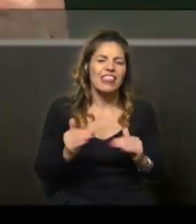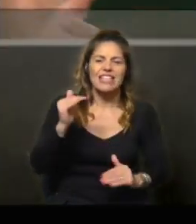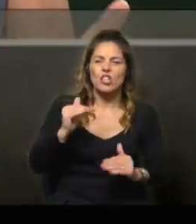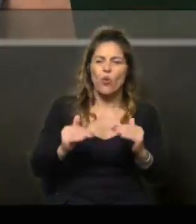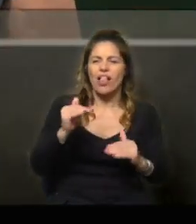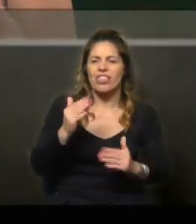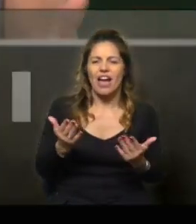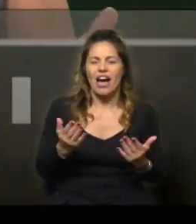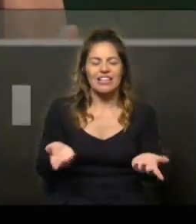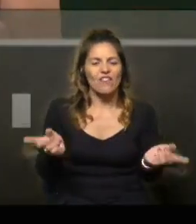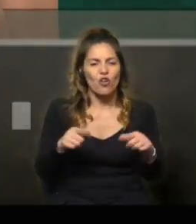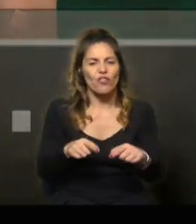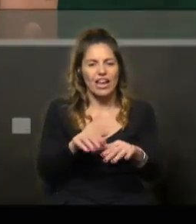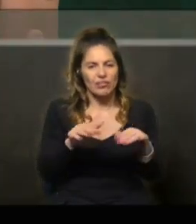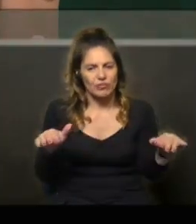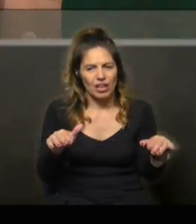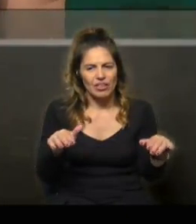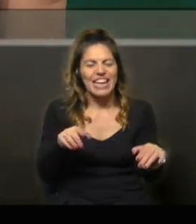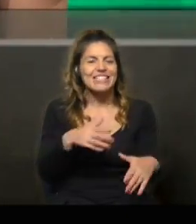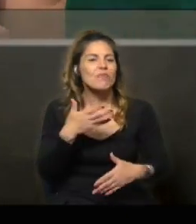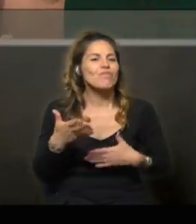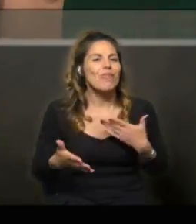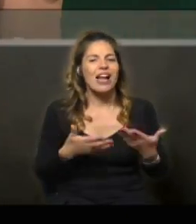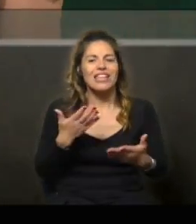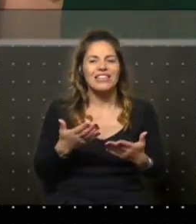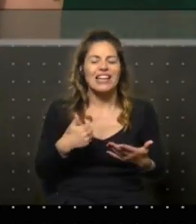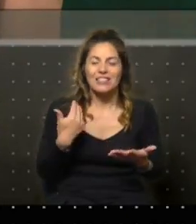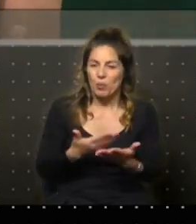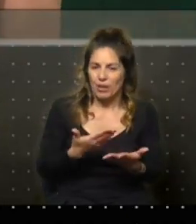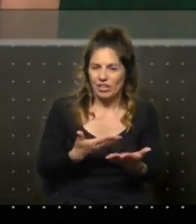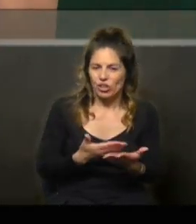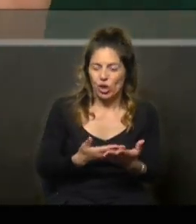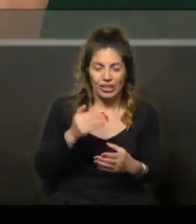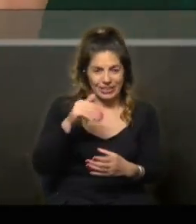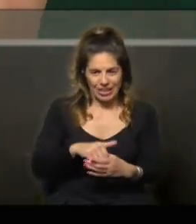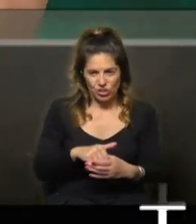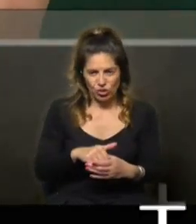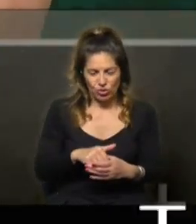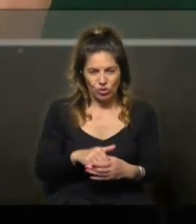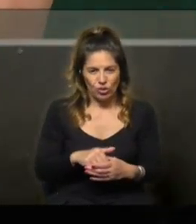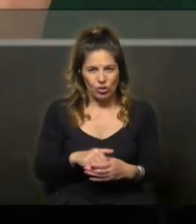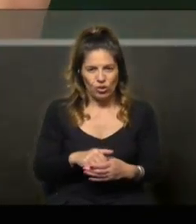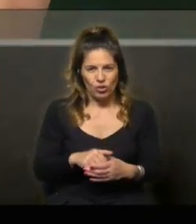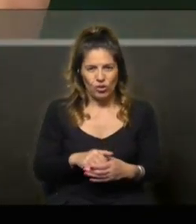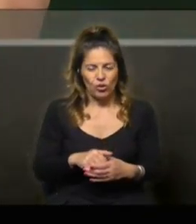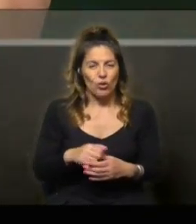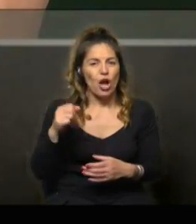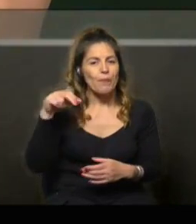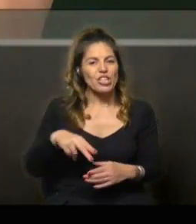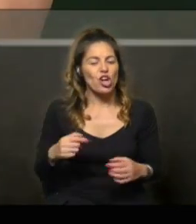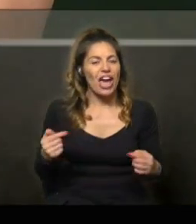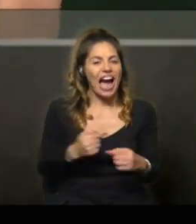que restaurar Esto bueno ese malestar se se planteó yo creo que en esta elección entonces una posición muy anti